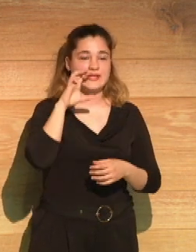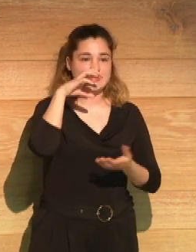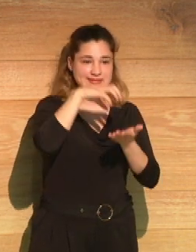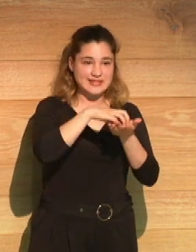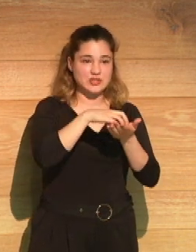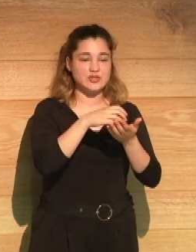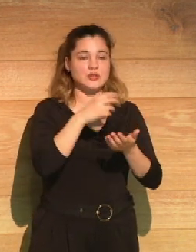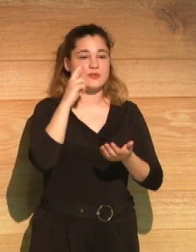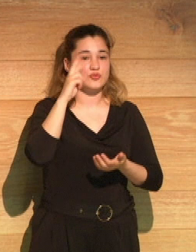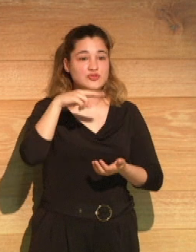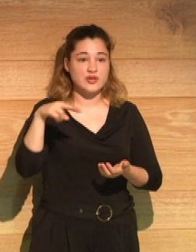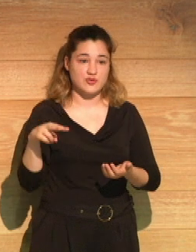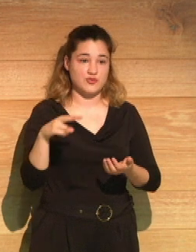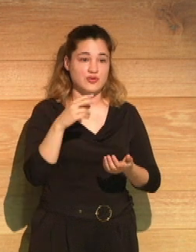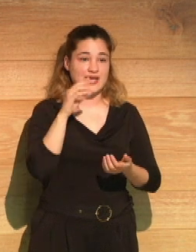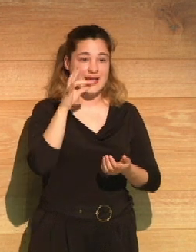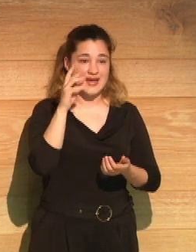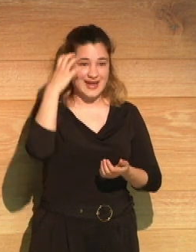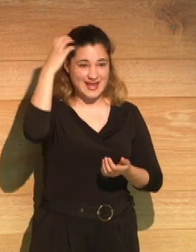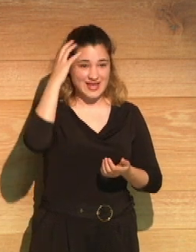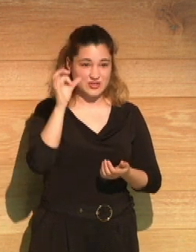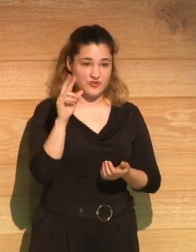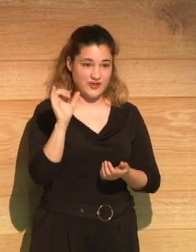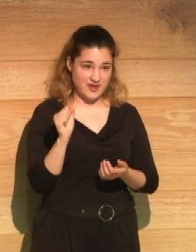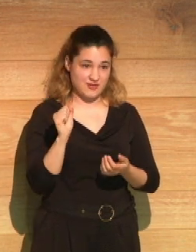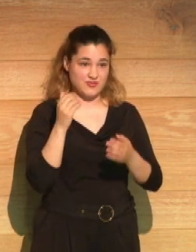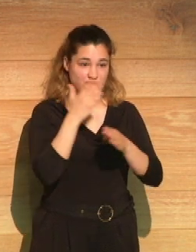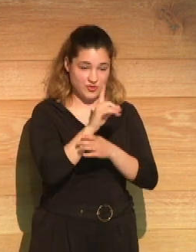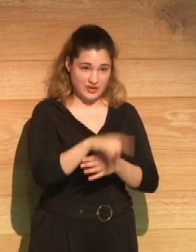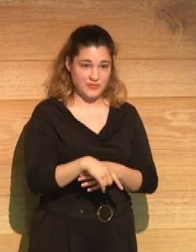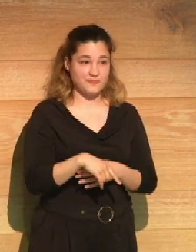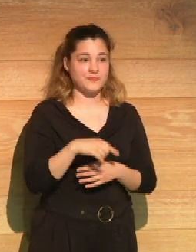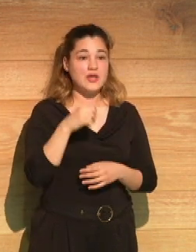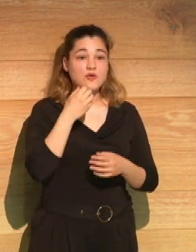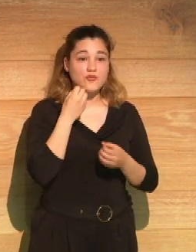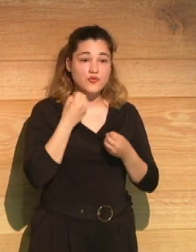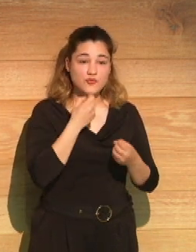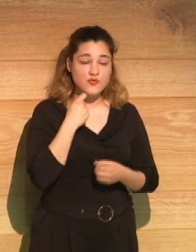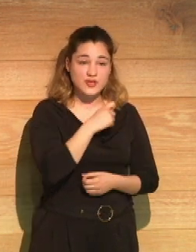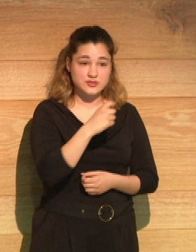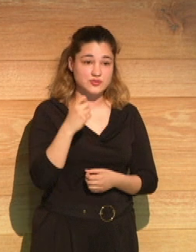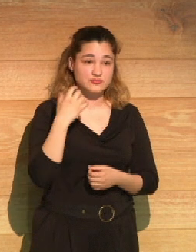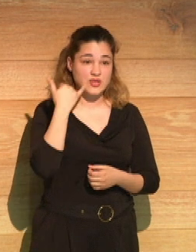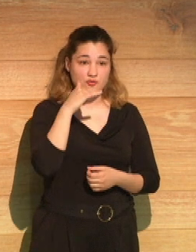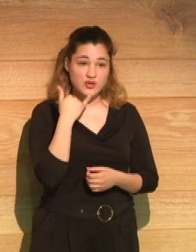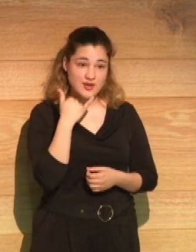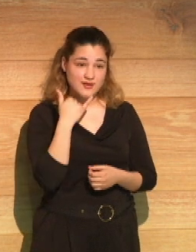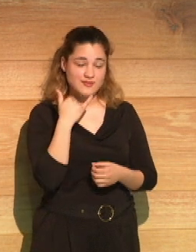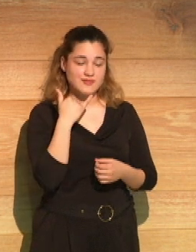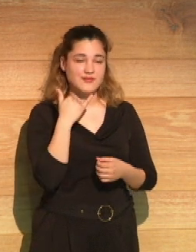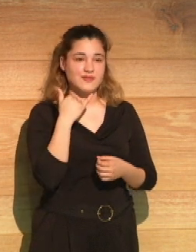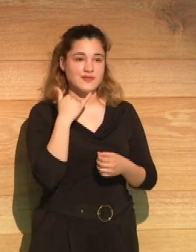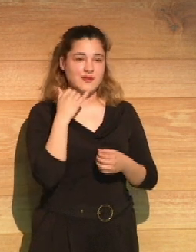y en el Museo Nacional de Cataluña, por ejemplo. Más recientemente, con Fundación Telefónica, tuvimos el placer de escuchar en el